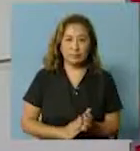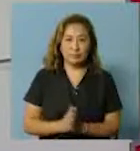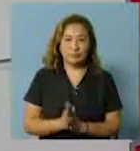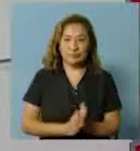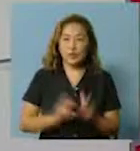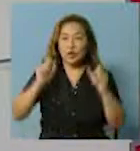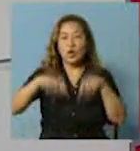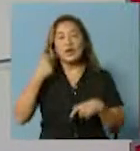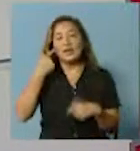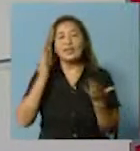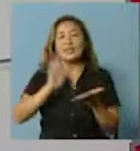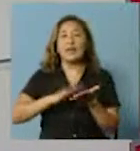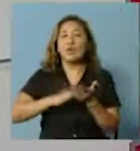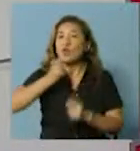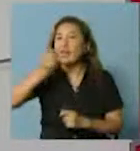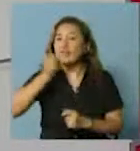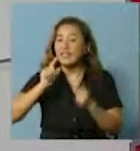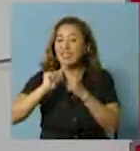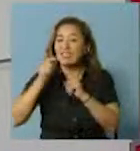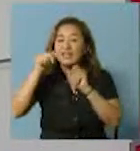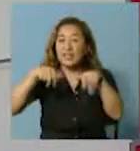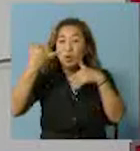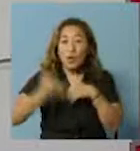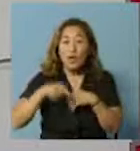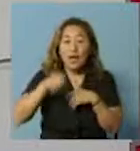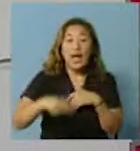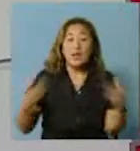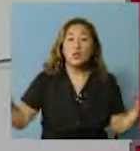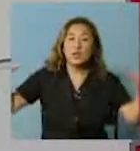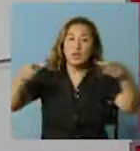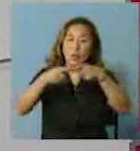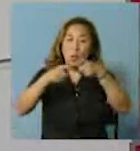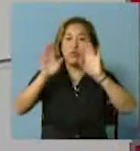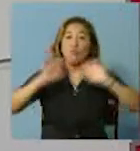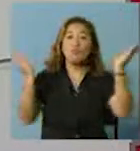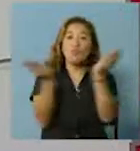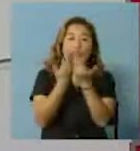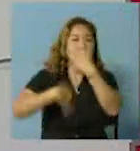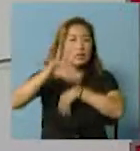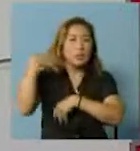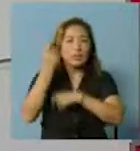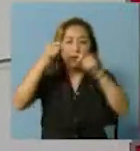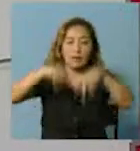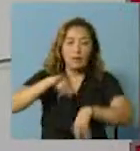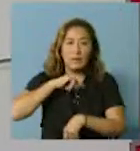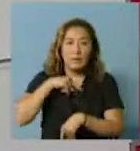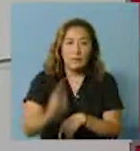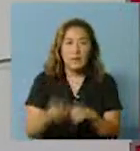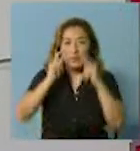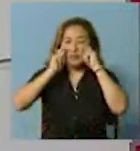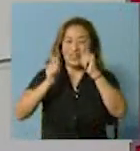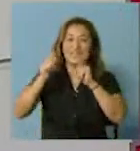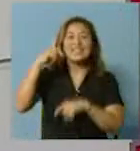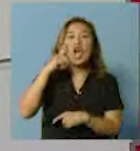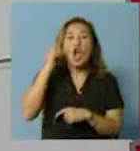y estamos ahora con la entrevista en vivo ya que se va a realizar un encuentro internacional muy importante aquí en la provincia de jujuy nos visita el